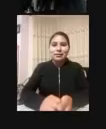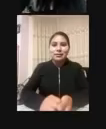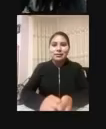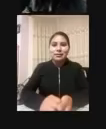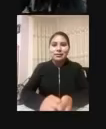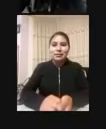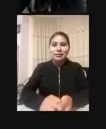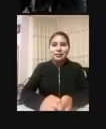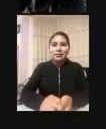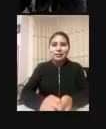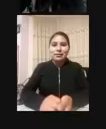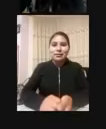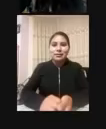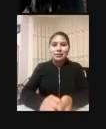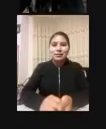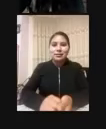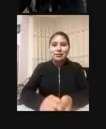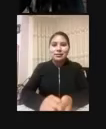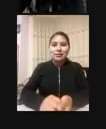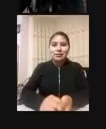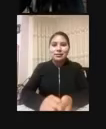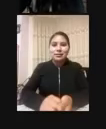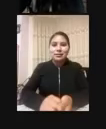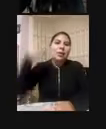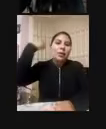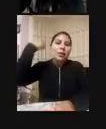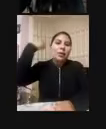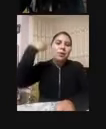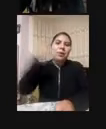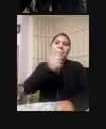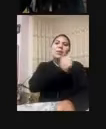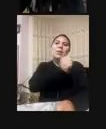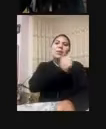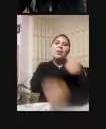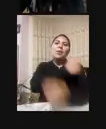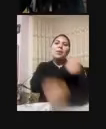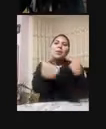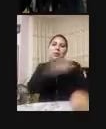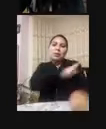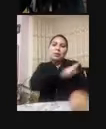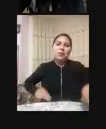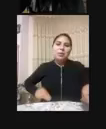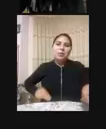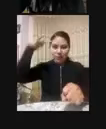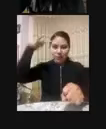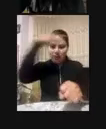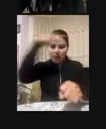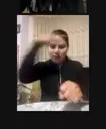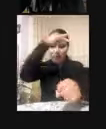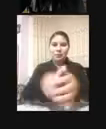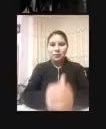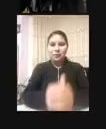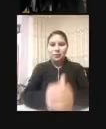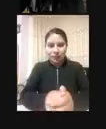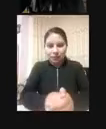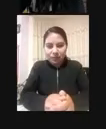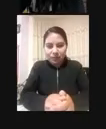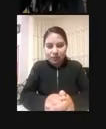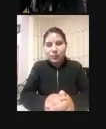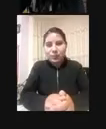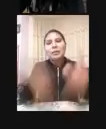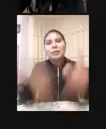Integral del Gobierno Autónomo Municipal del Alto, trayéndoles hasta sus hogares estos webinars que